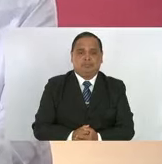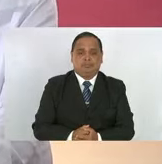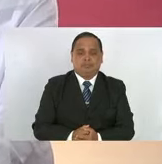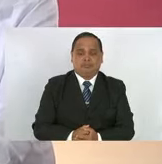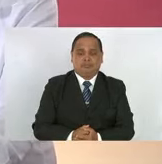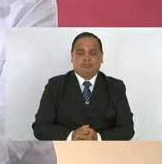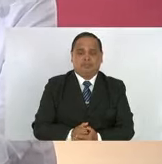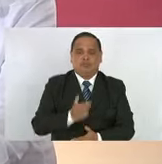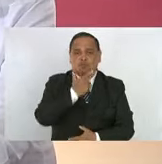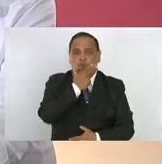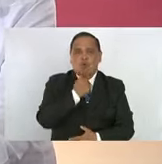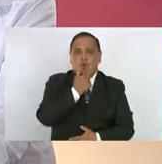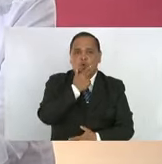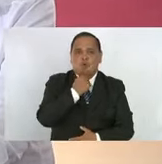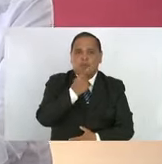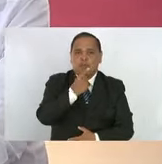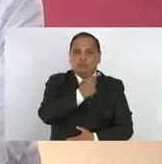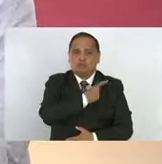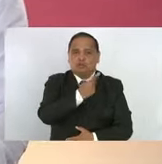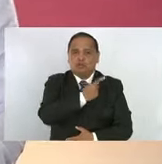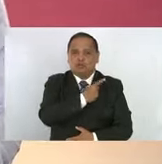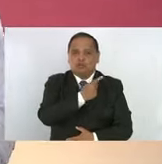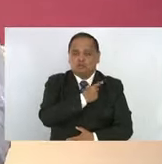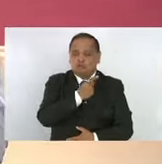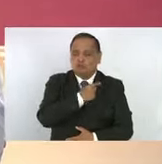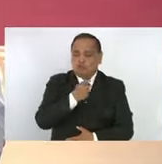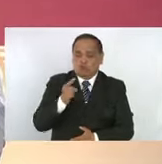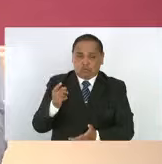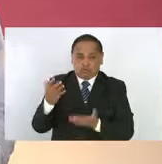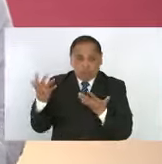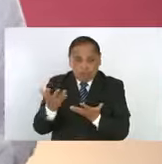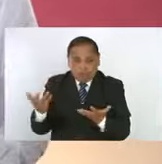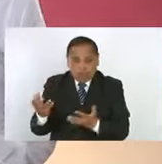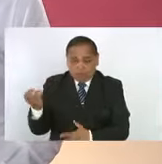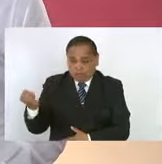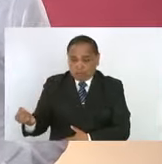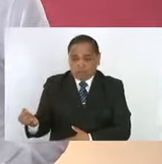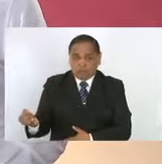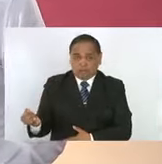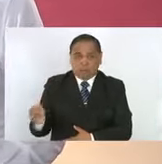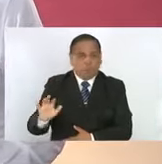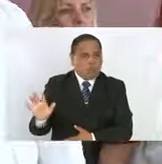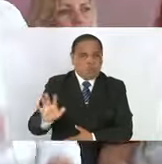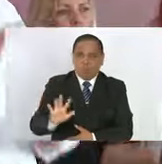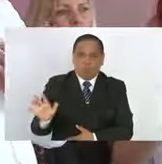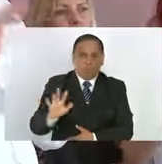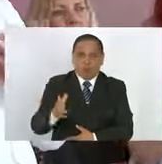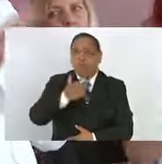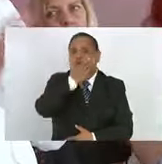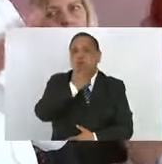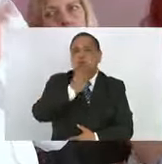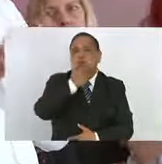Estado, eso lo hace un hombre de nación.